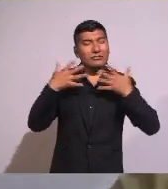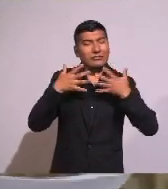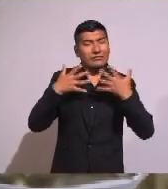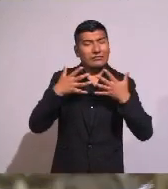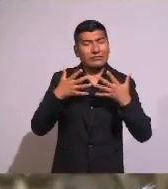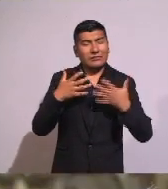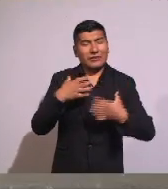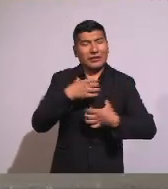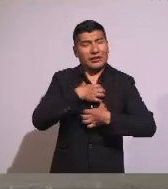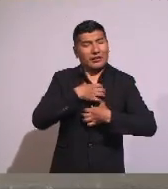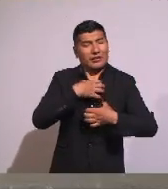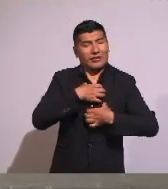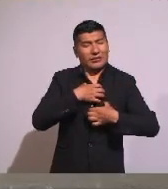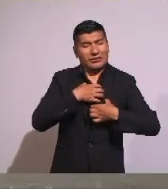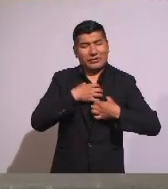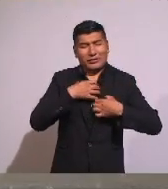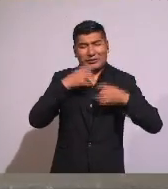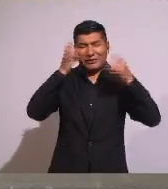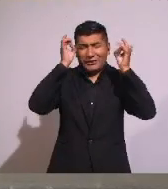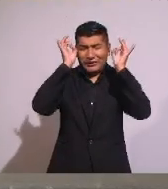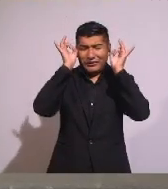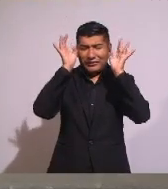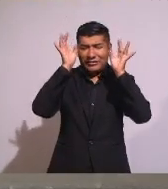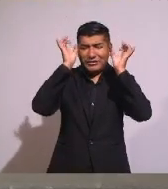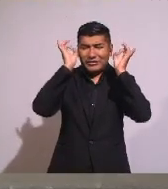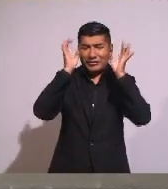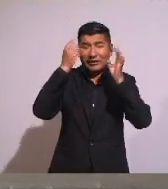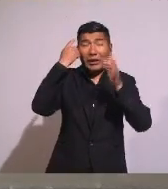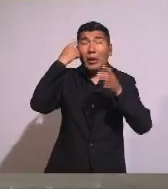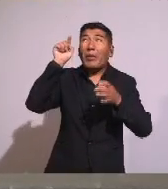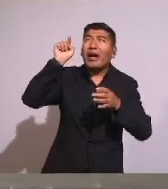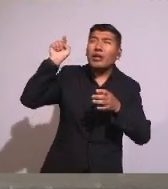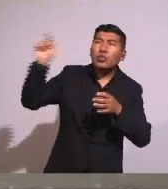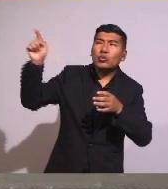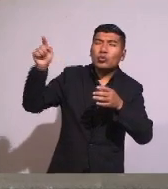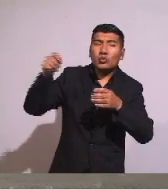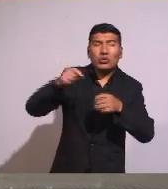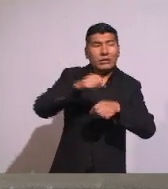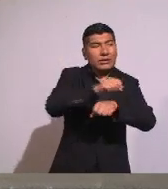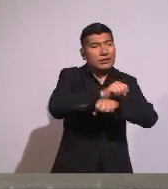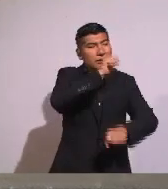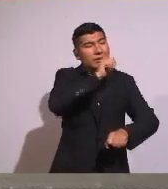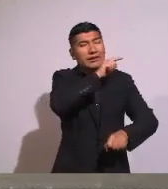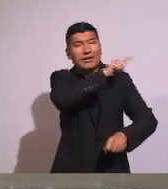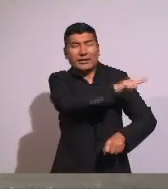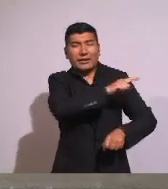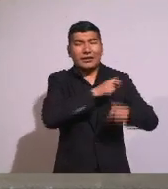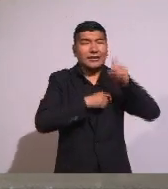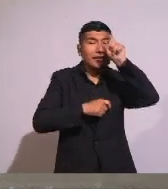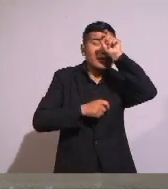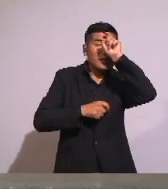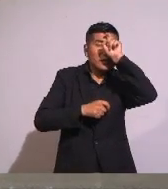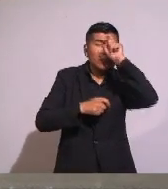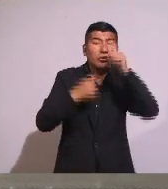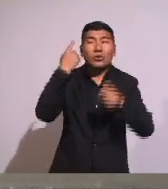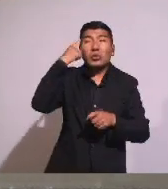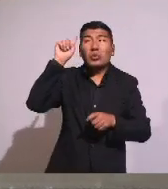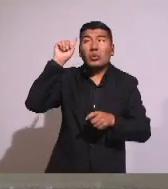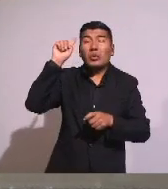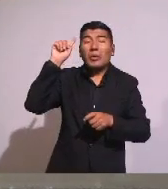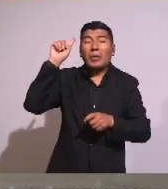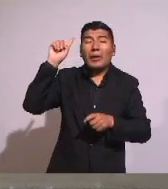se quejó amargamente para que nos hiciste salir de egipto solo para hacernos